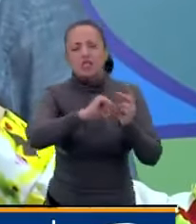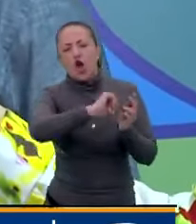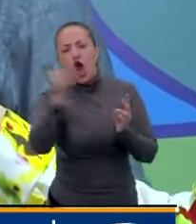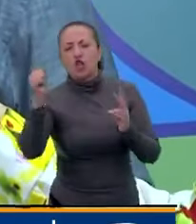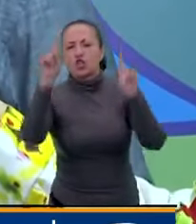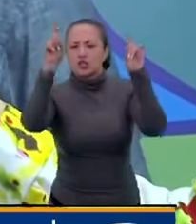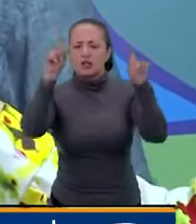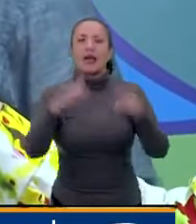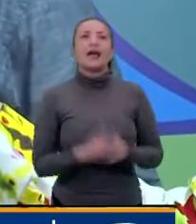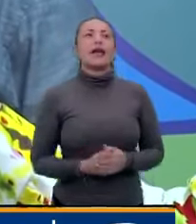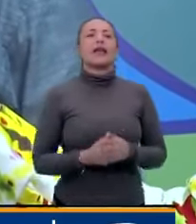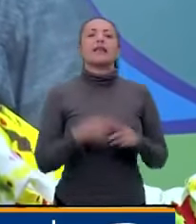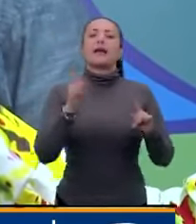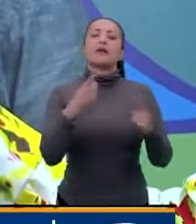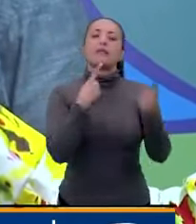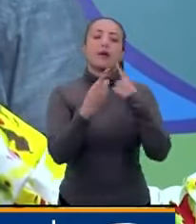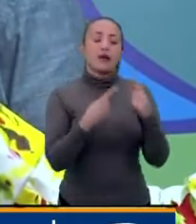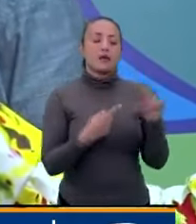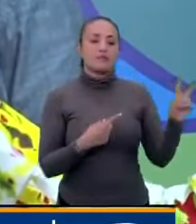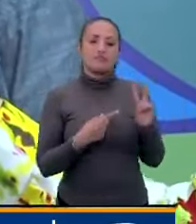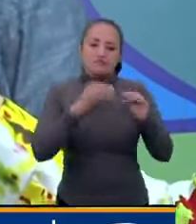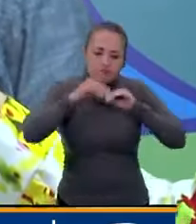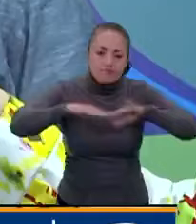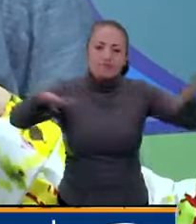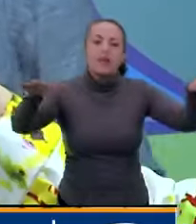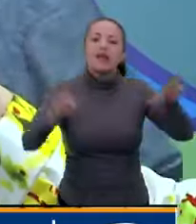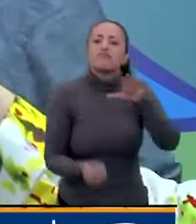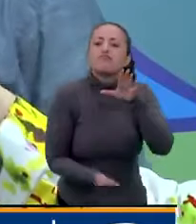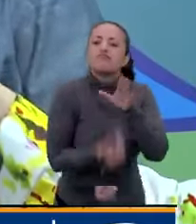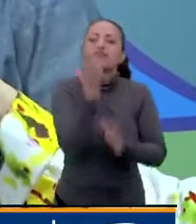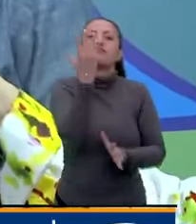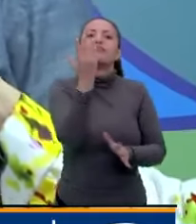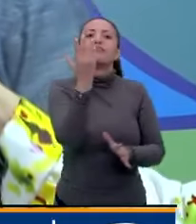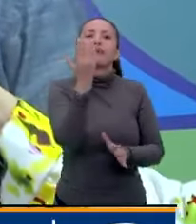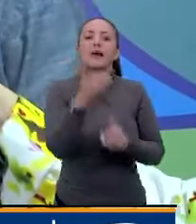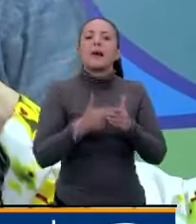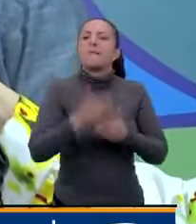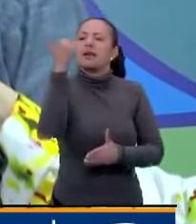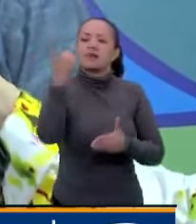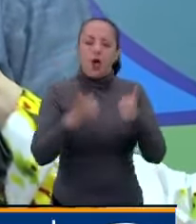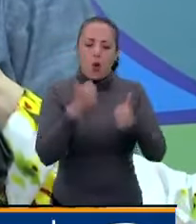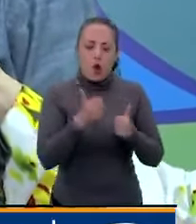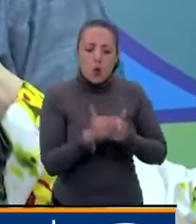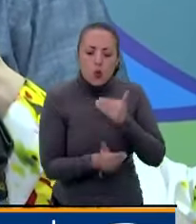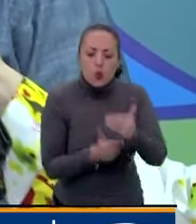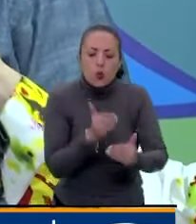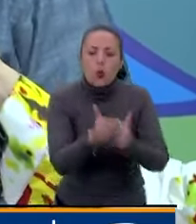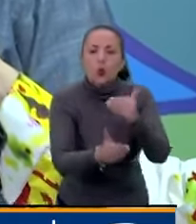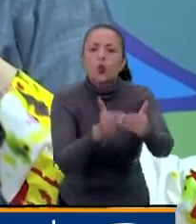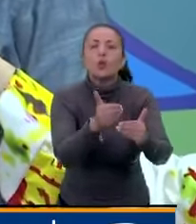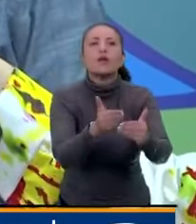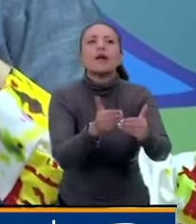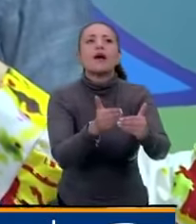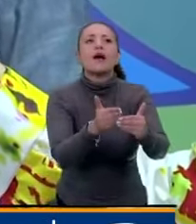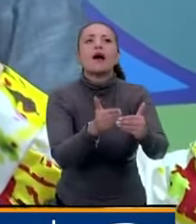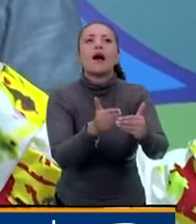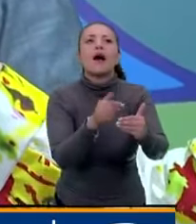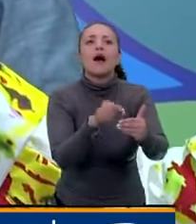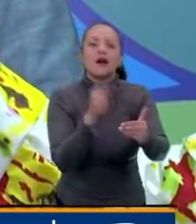Vamos a anunciar con el canciller la creación, el inicio de la ruta de la creación del fondo para